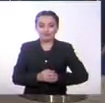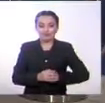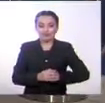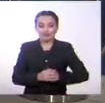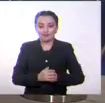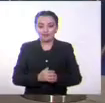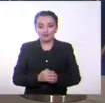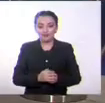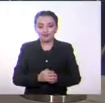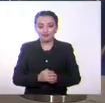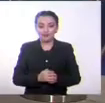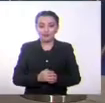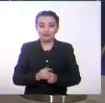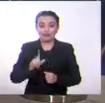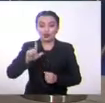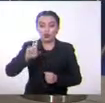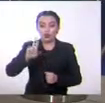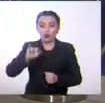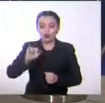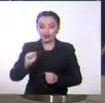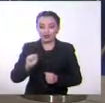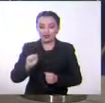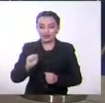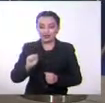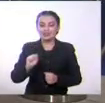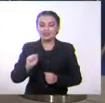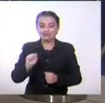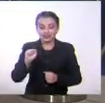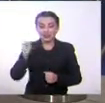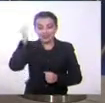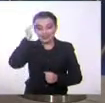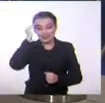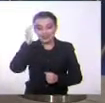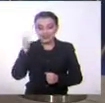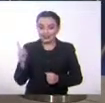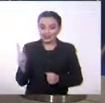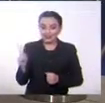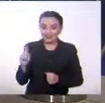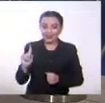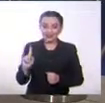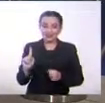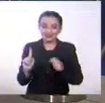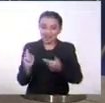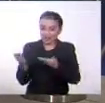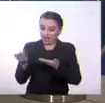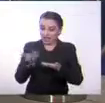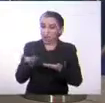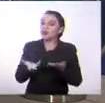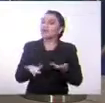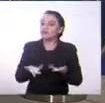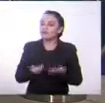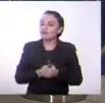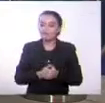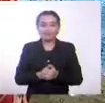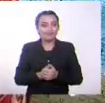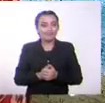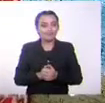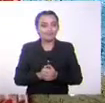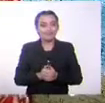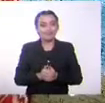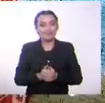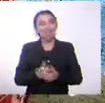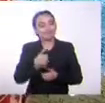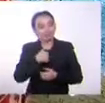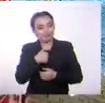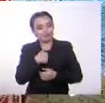Hola Luis, ¿qué tal? Hola Zulma, ¿Cómo muy estás? Bien. Aquí mira, me han dicho que necesitas un poco de ayuda, a ver. Fíjate de que sí.